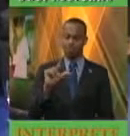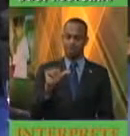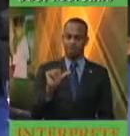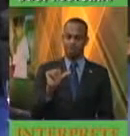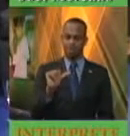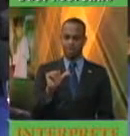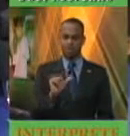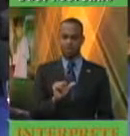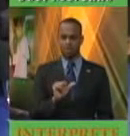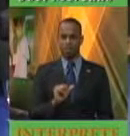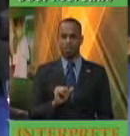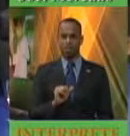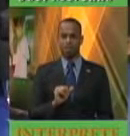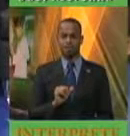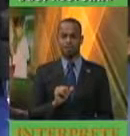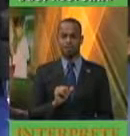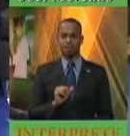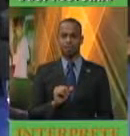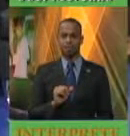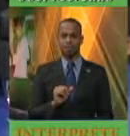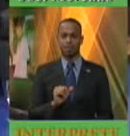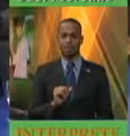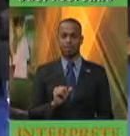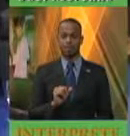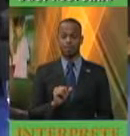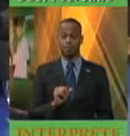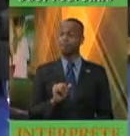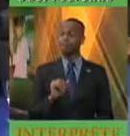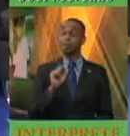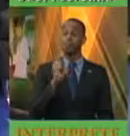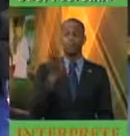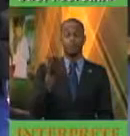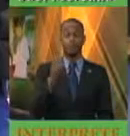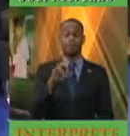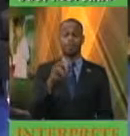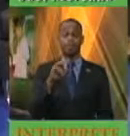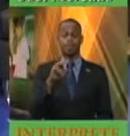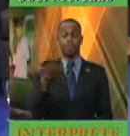que sí. O sea, por allá, por Valverde, estamos trabajando.